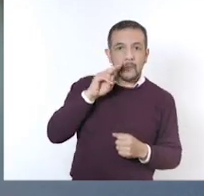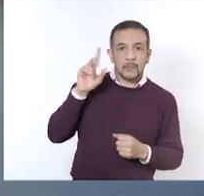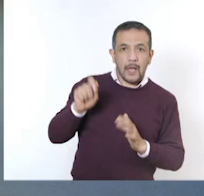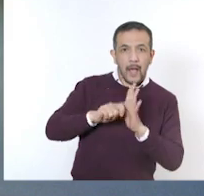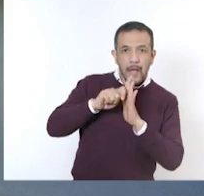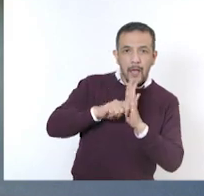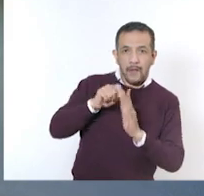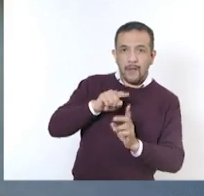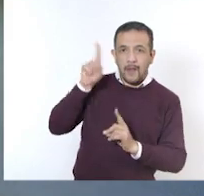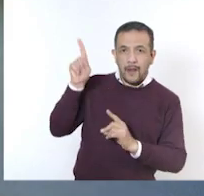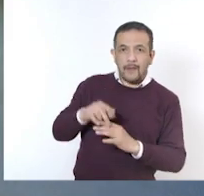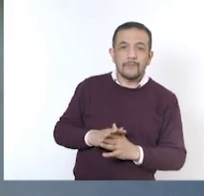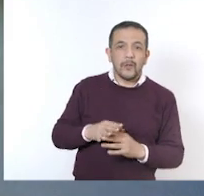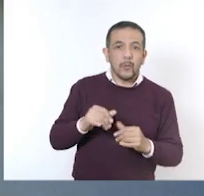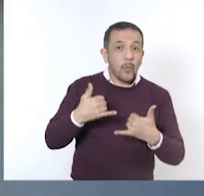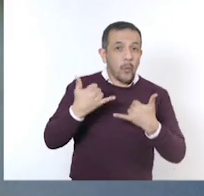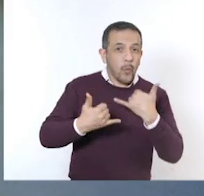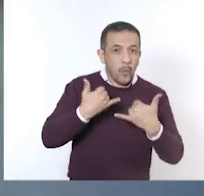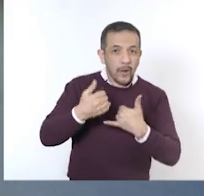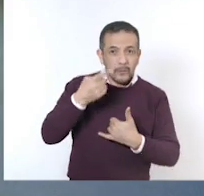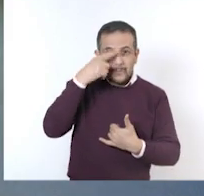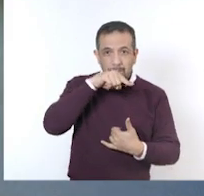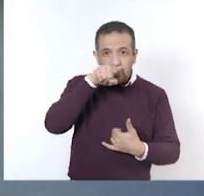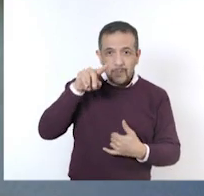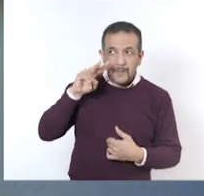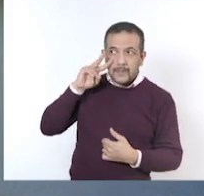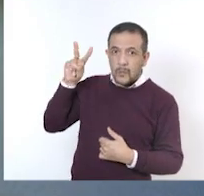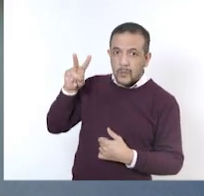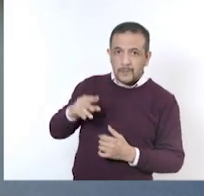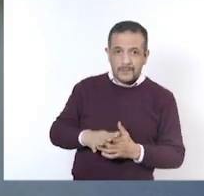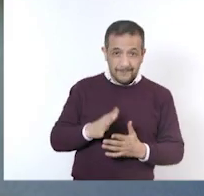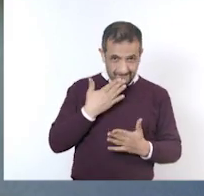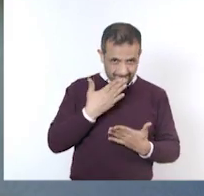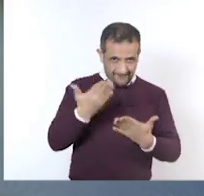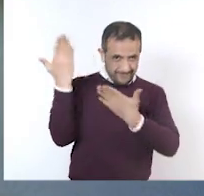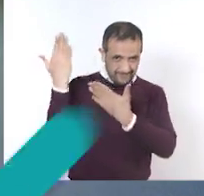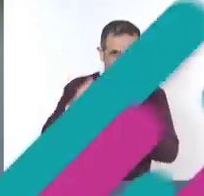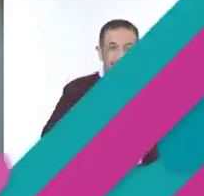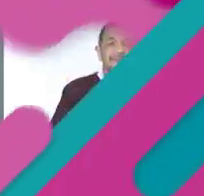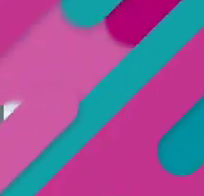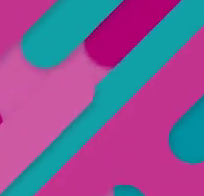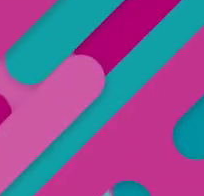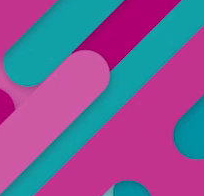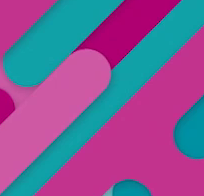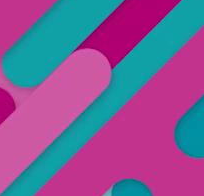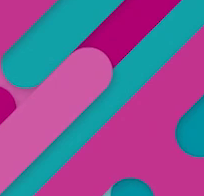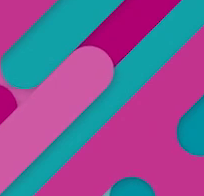una cápsula animada con unos juegos que tenemos preparado para ustedes. Vamos, adelante.